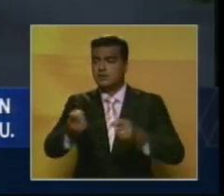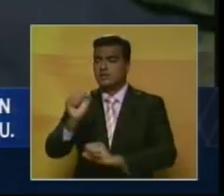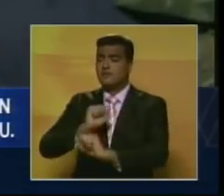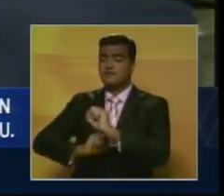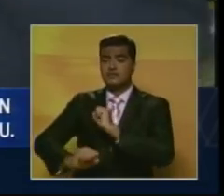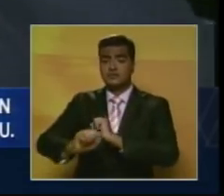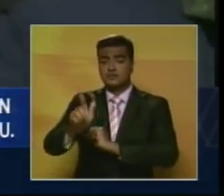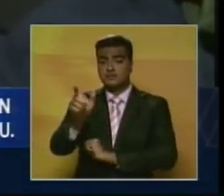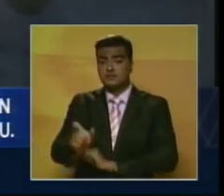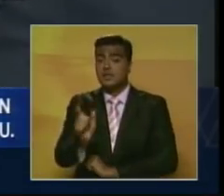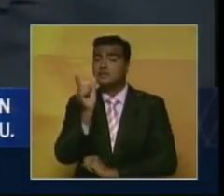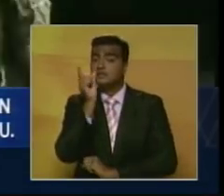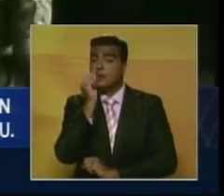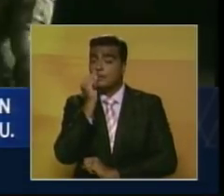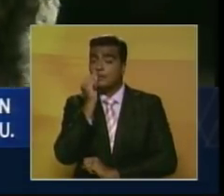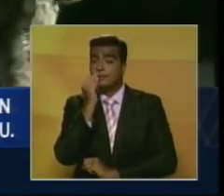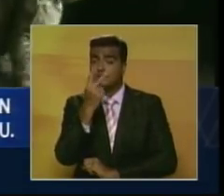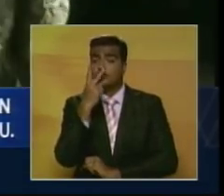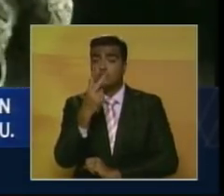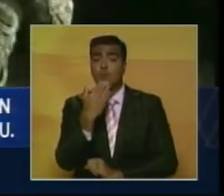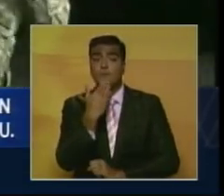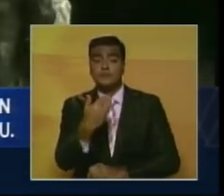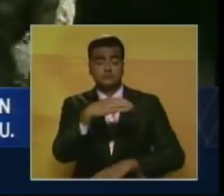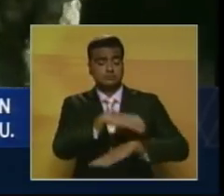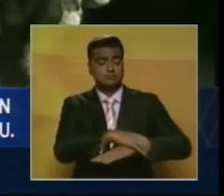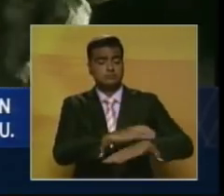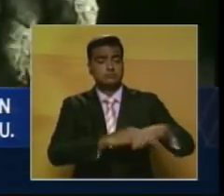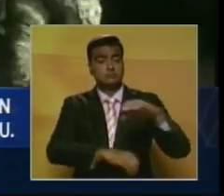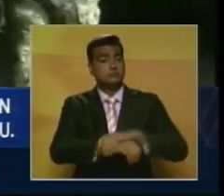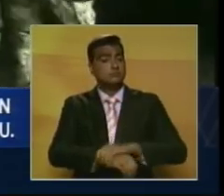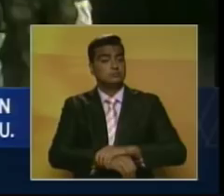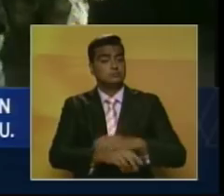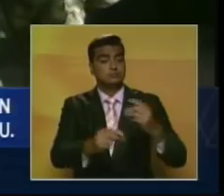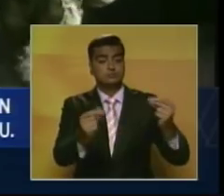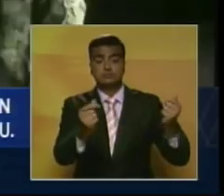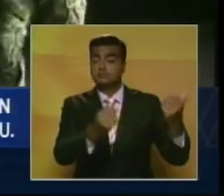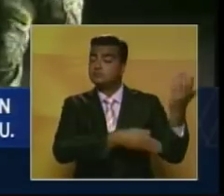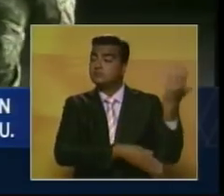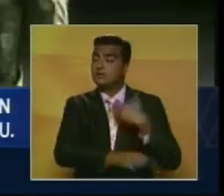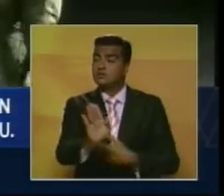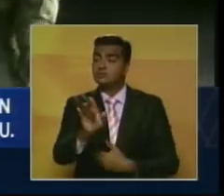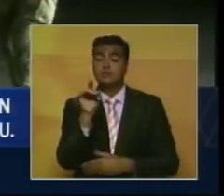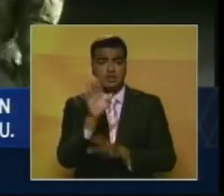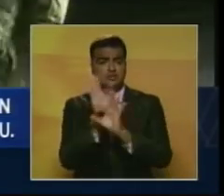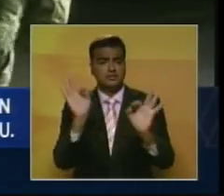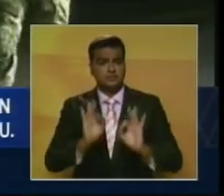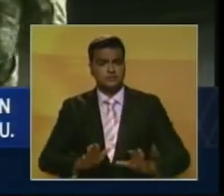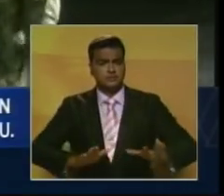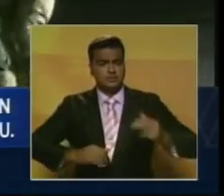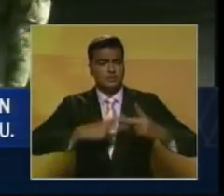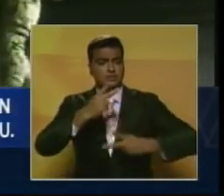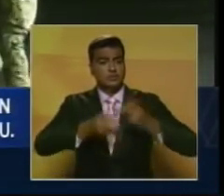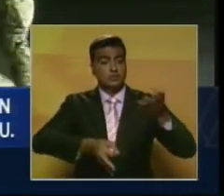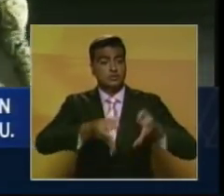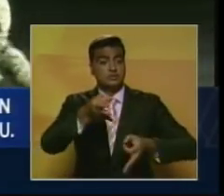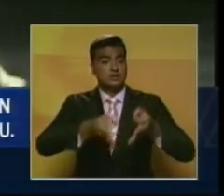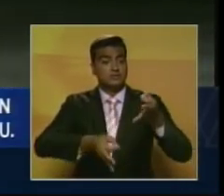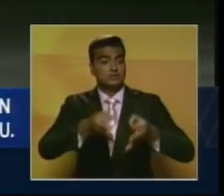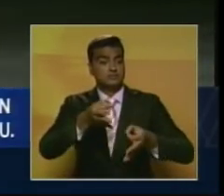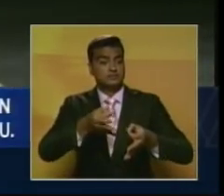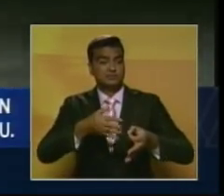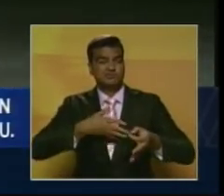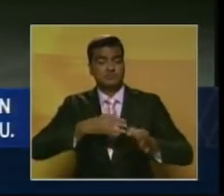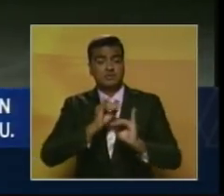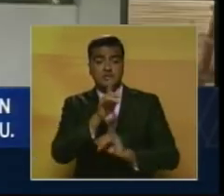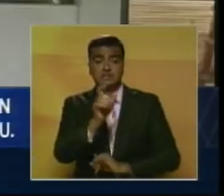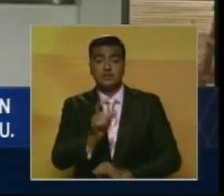de Guzmán Loera 2 órdenes de detención con fines de extradición. De esta manera se inició el proceso judicial que podría llevar